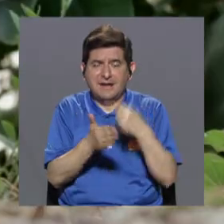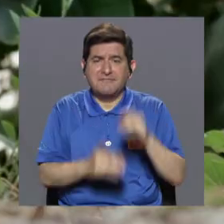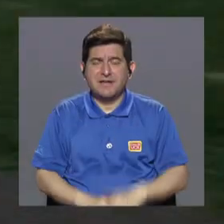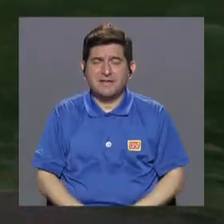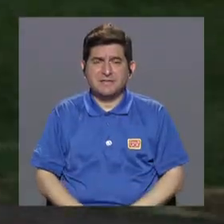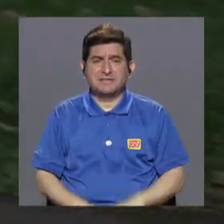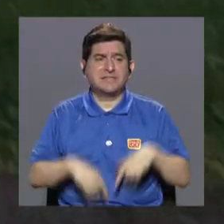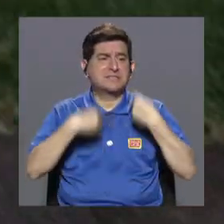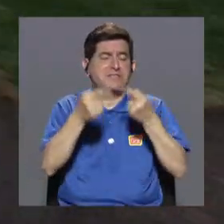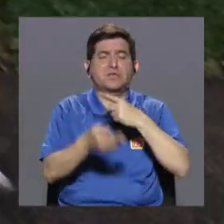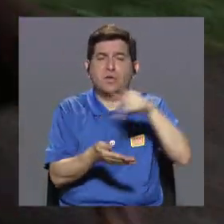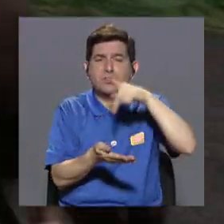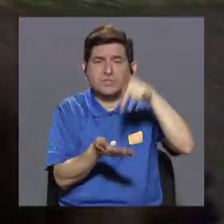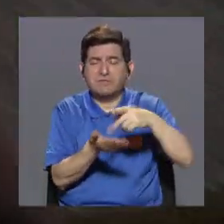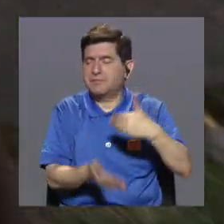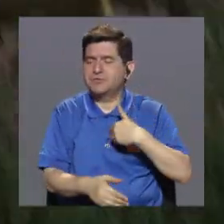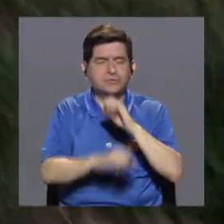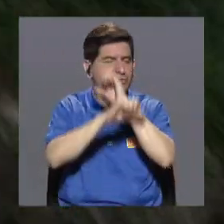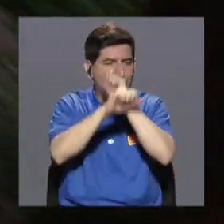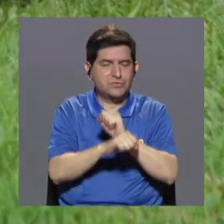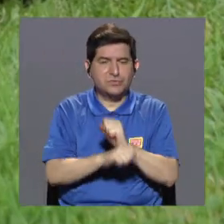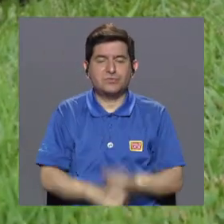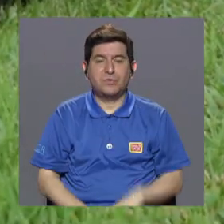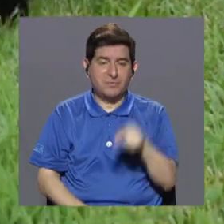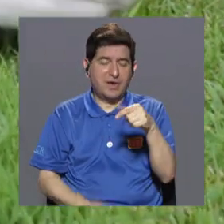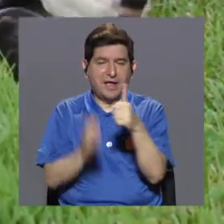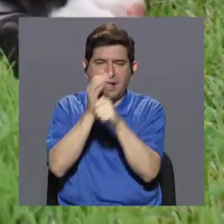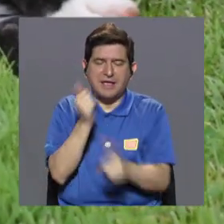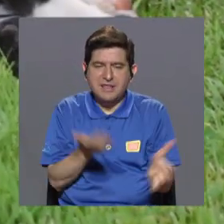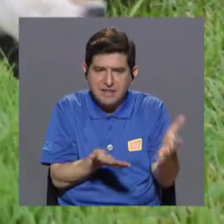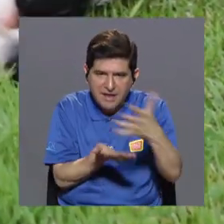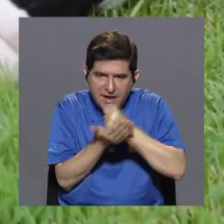a parques y no tenemos la costumbre de recoger las heces.